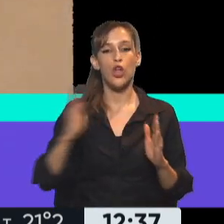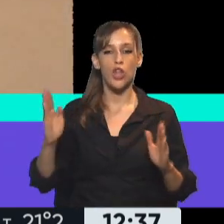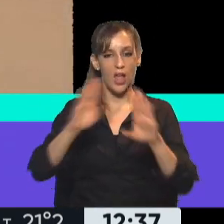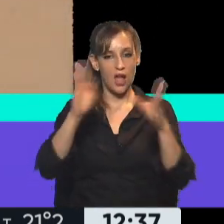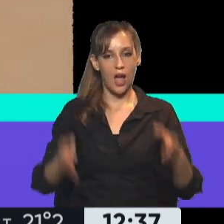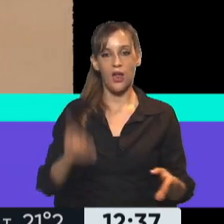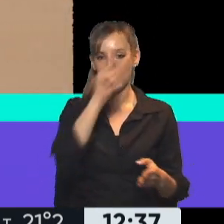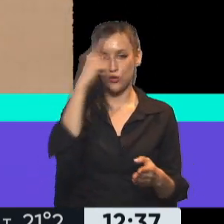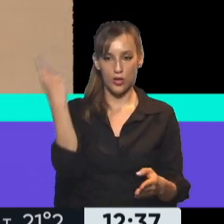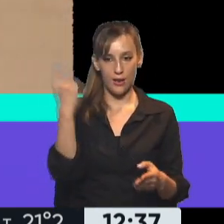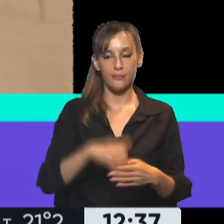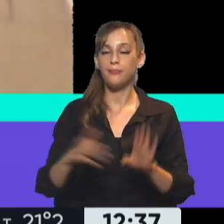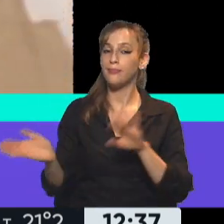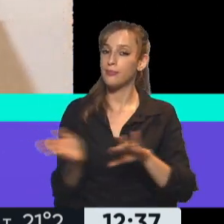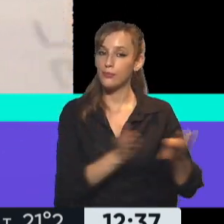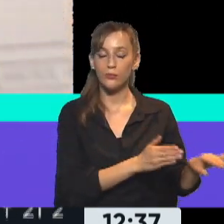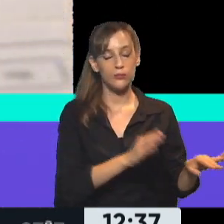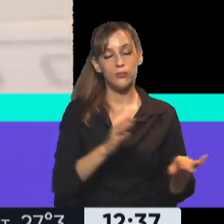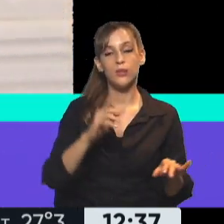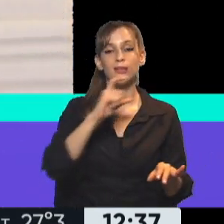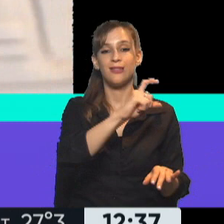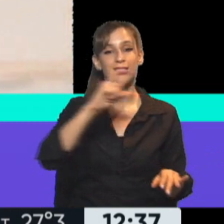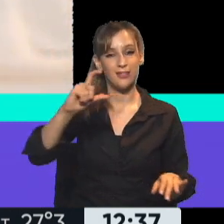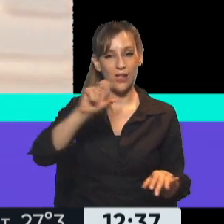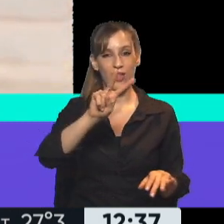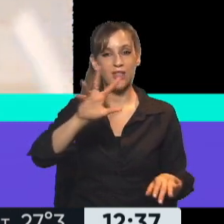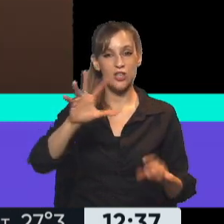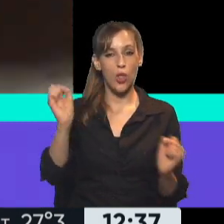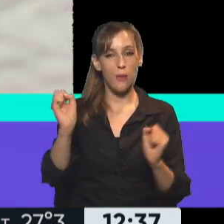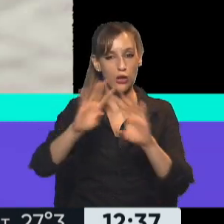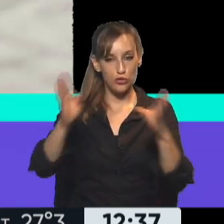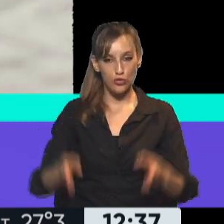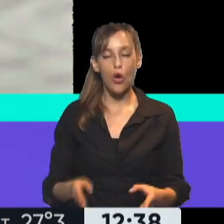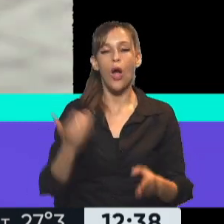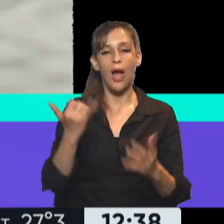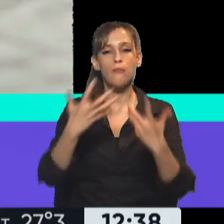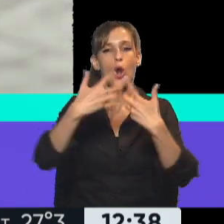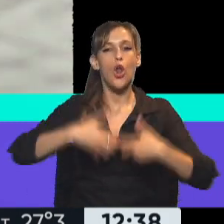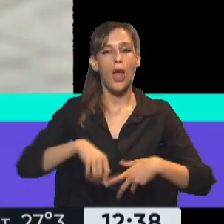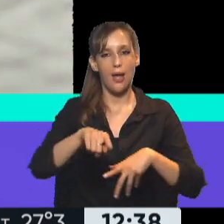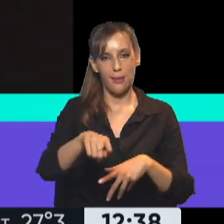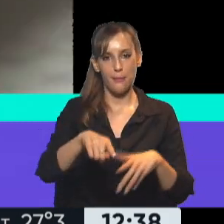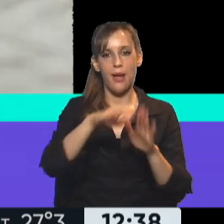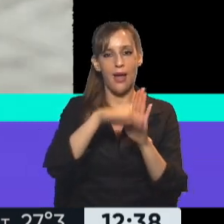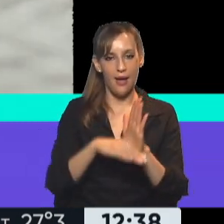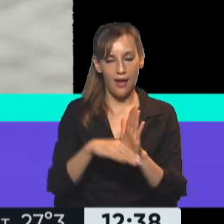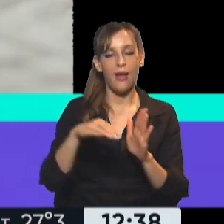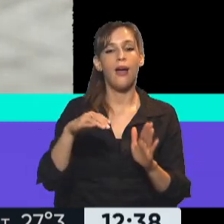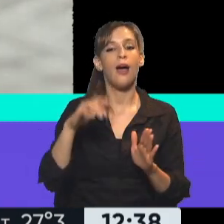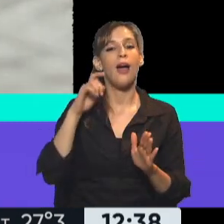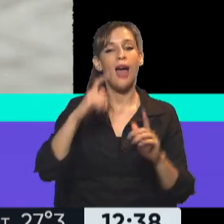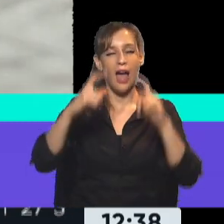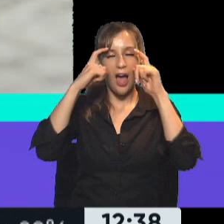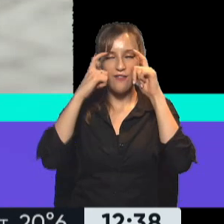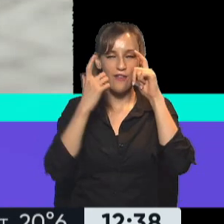Y también en el Centro Cultural 25 de Mayo está el programa Gafas Violetas, que tiene cortometrajes también para ver,